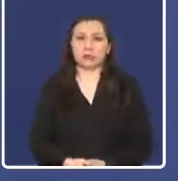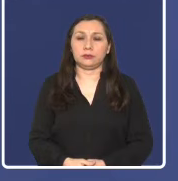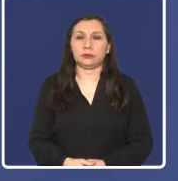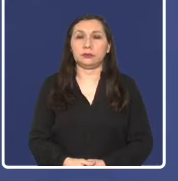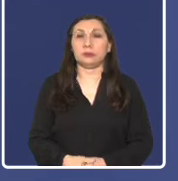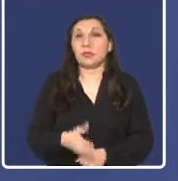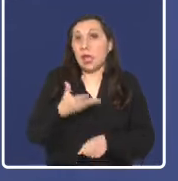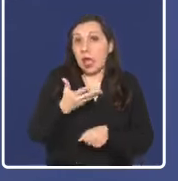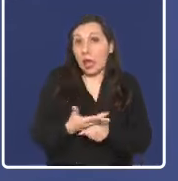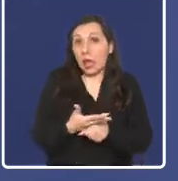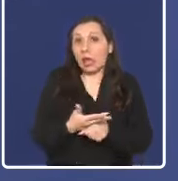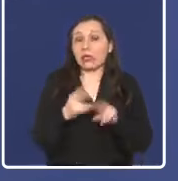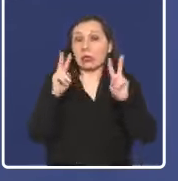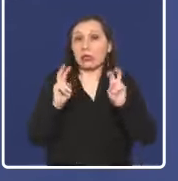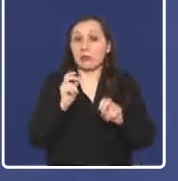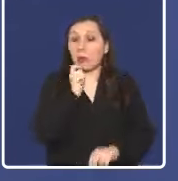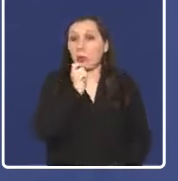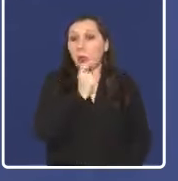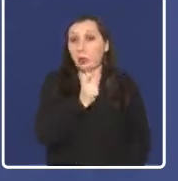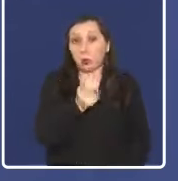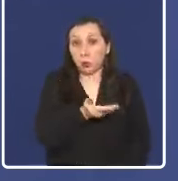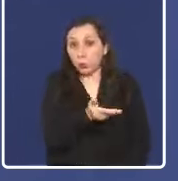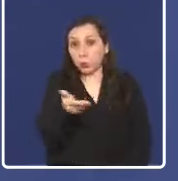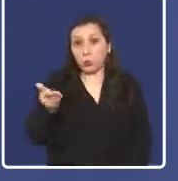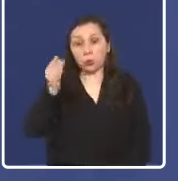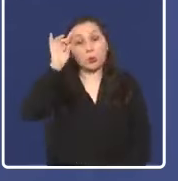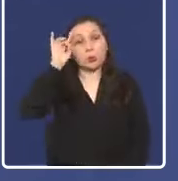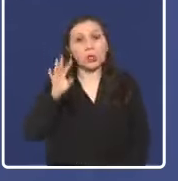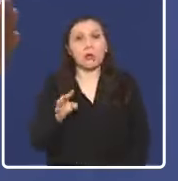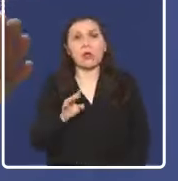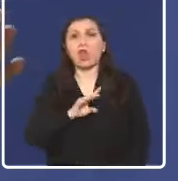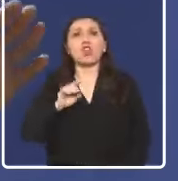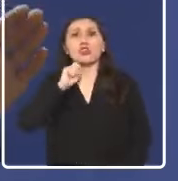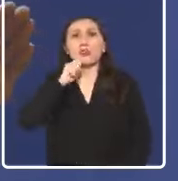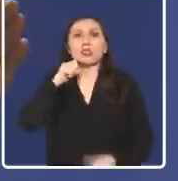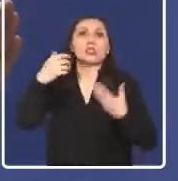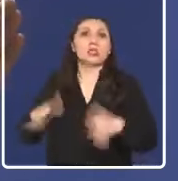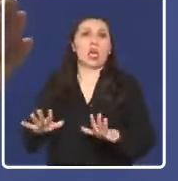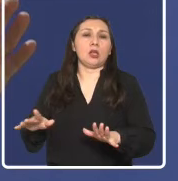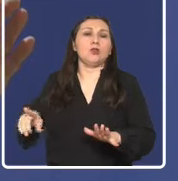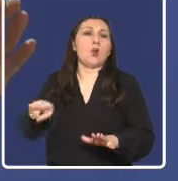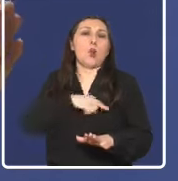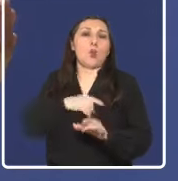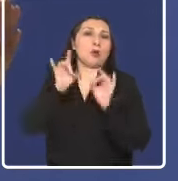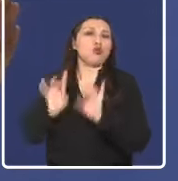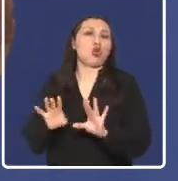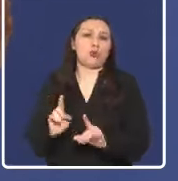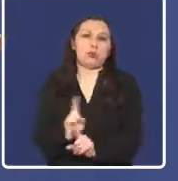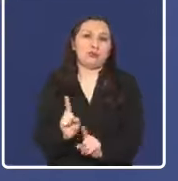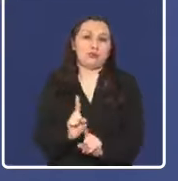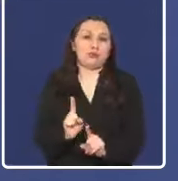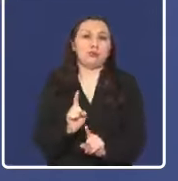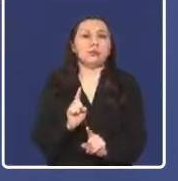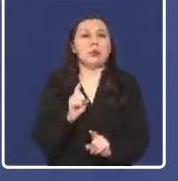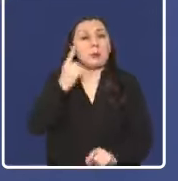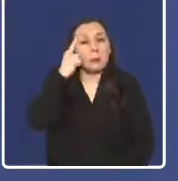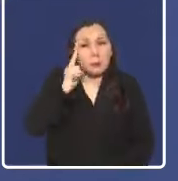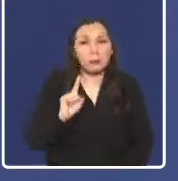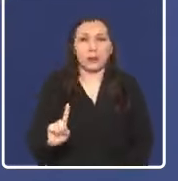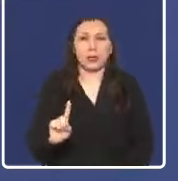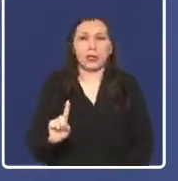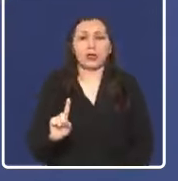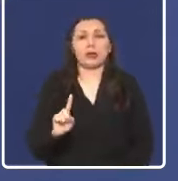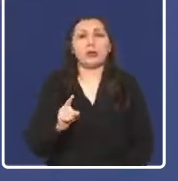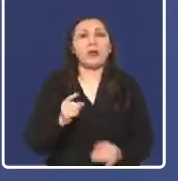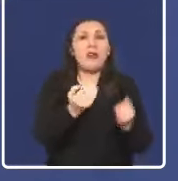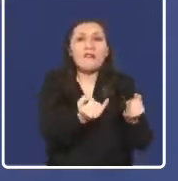El que haya una denuncia, como todos ustedes saben, no presume la culpabilidad. Sin embargo,